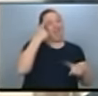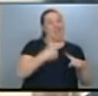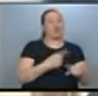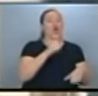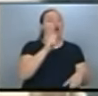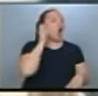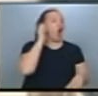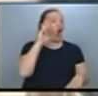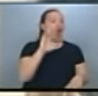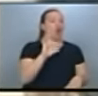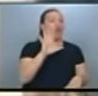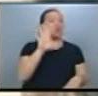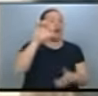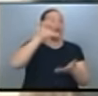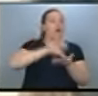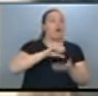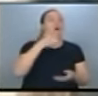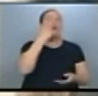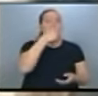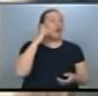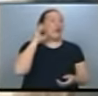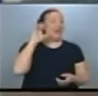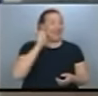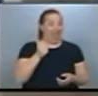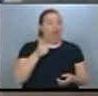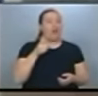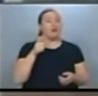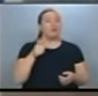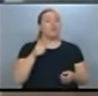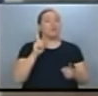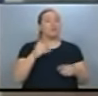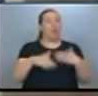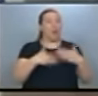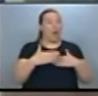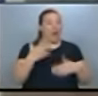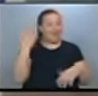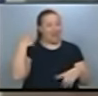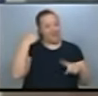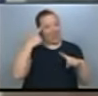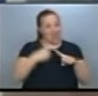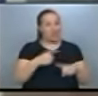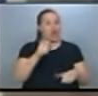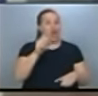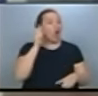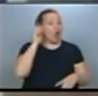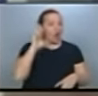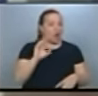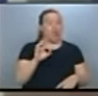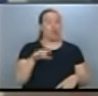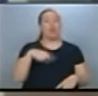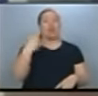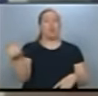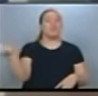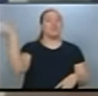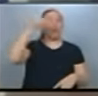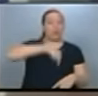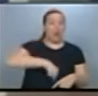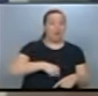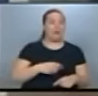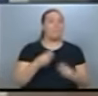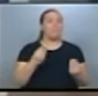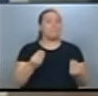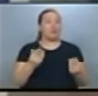creo que en Hungría era el país donde jugaba... Rumania, donde jugaba el ogro Fabiani. Ella se tuvo que volver con su embarazo